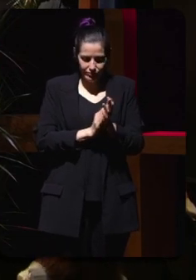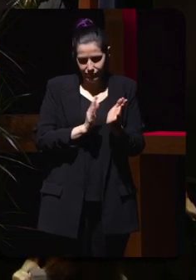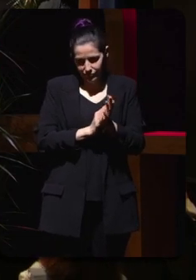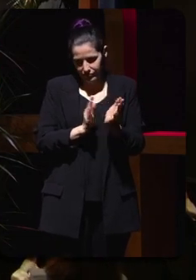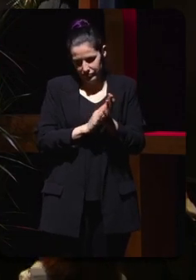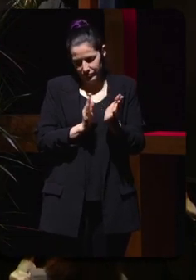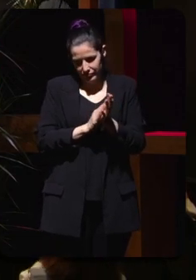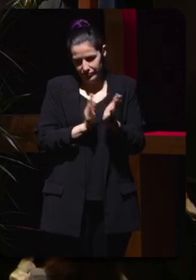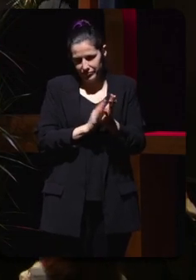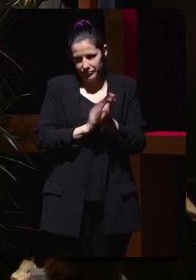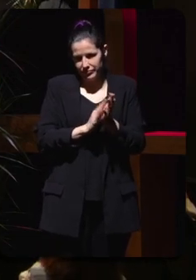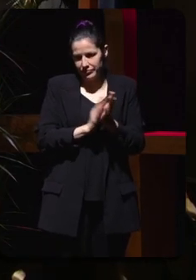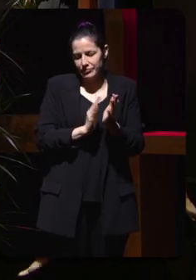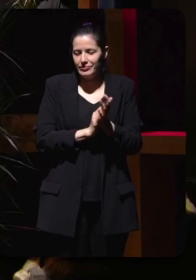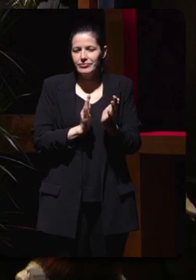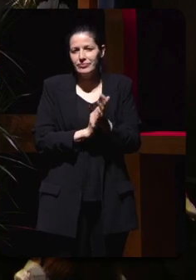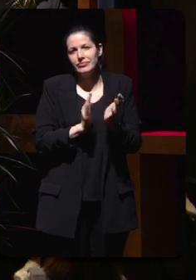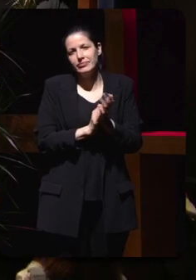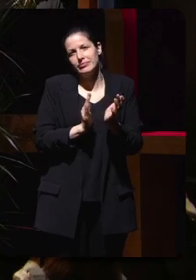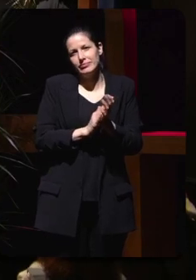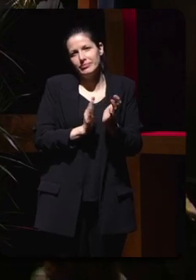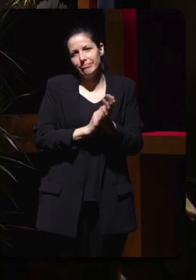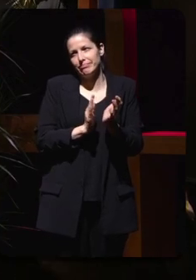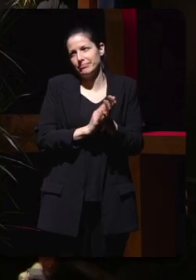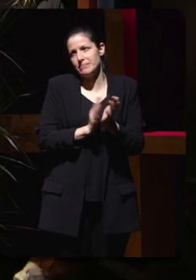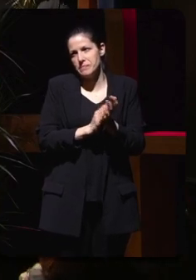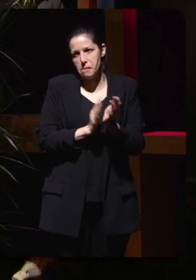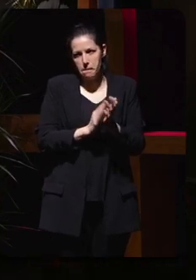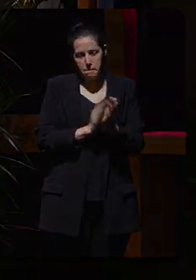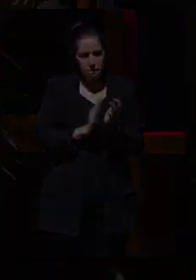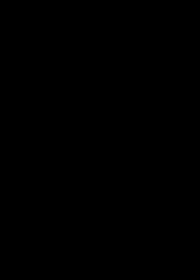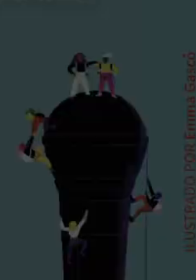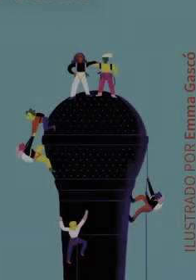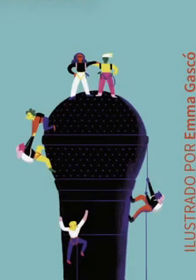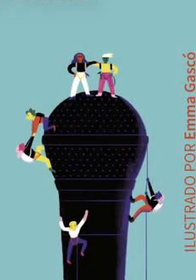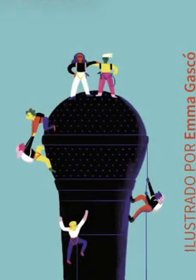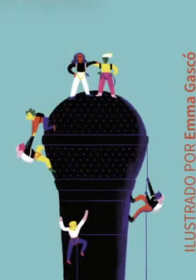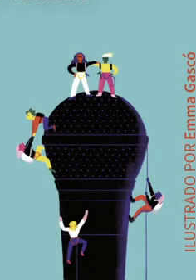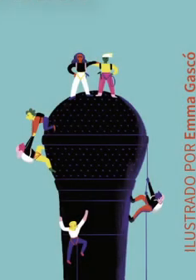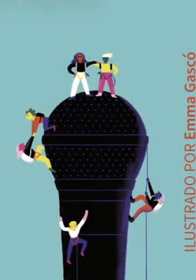gracias a vosotros, de verdad. O sea, no,